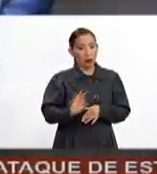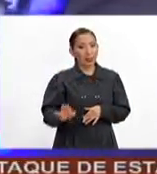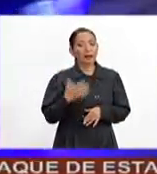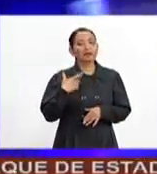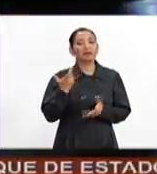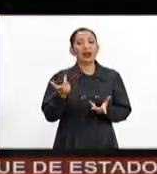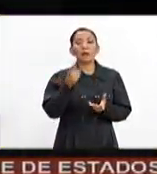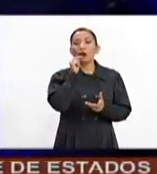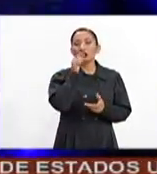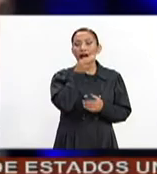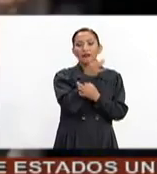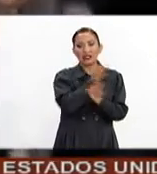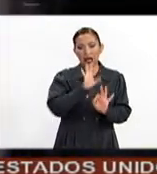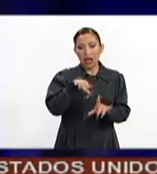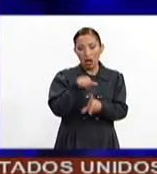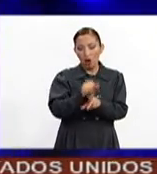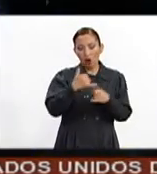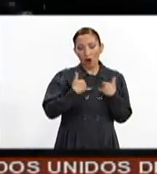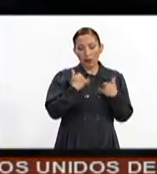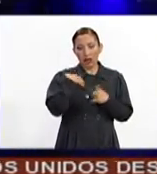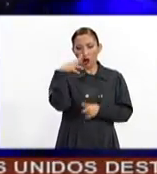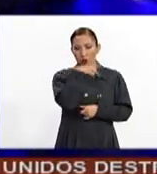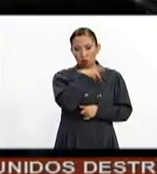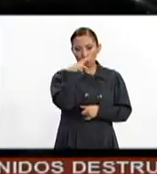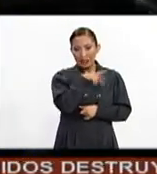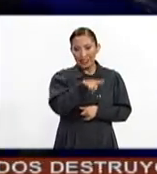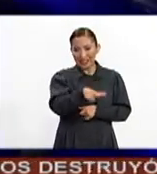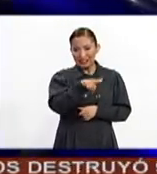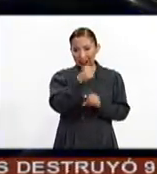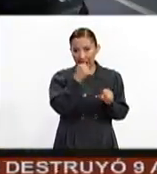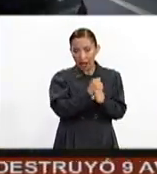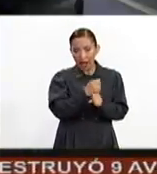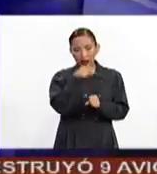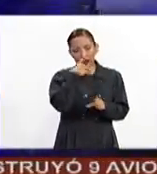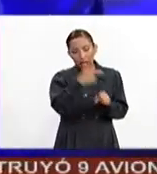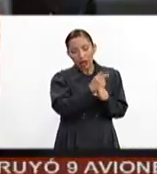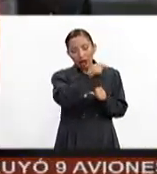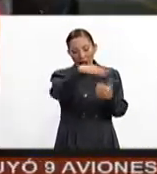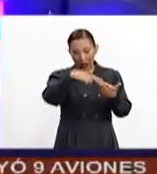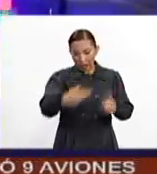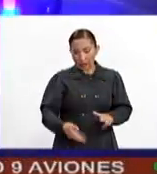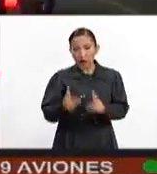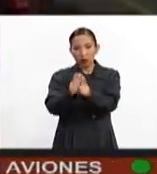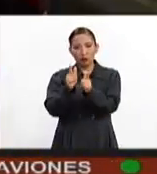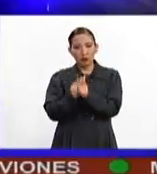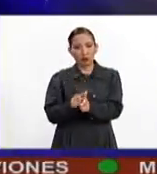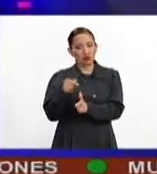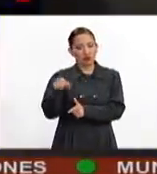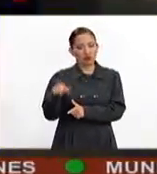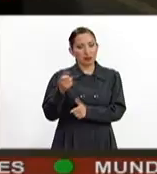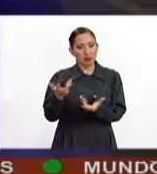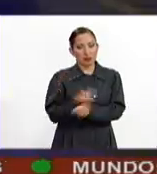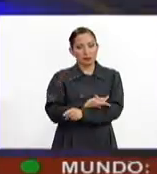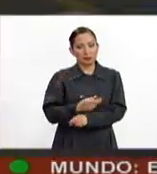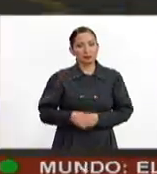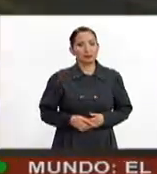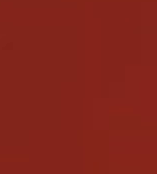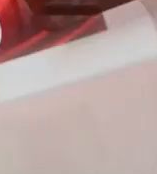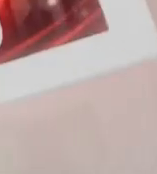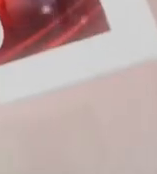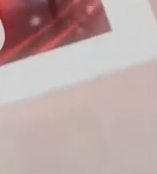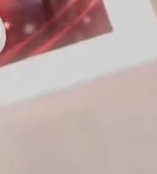La policía informó que ya fue detenido un joven ruso de 17 años vinculado con estos hechos.